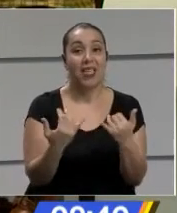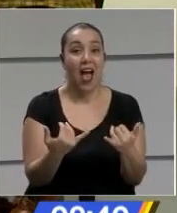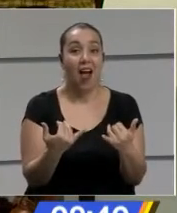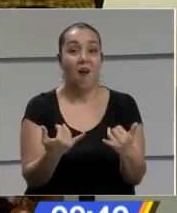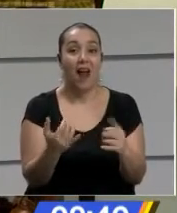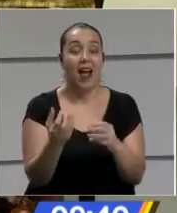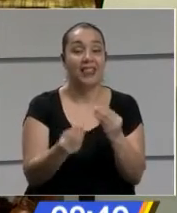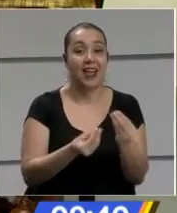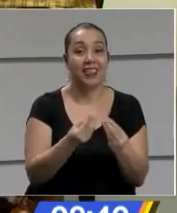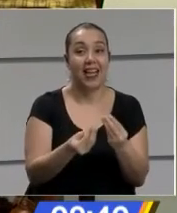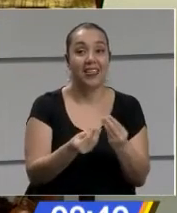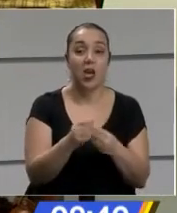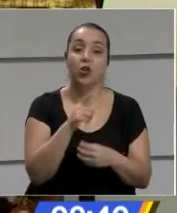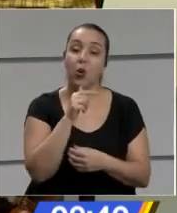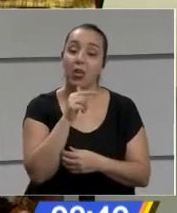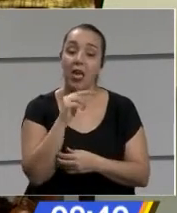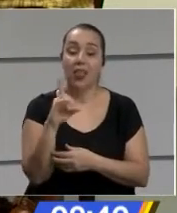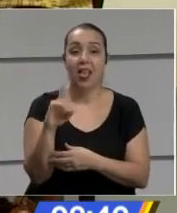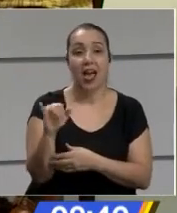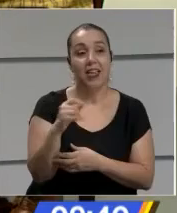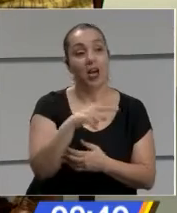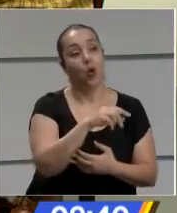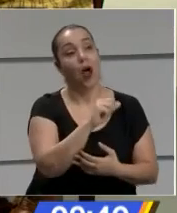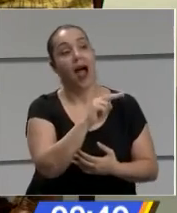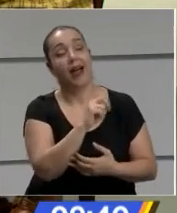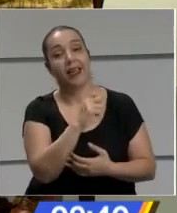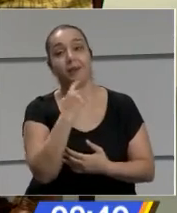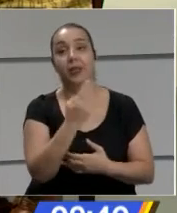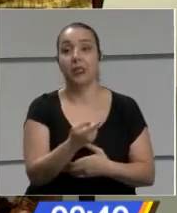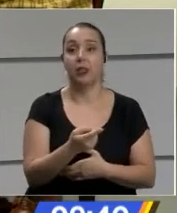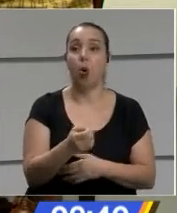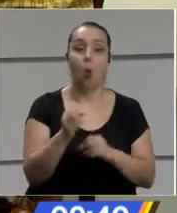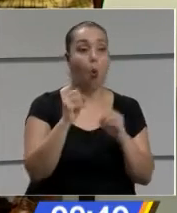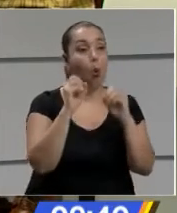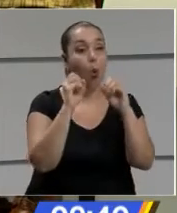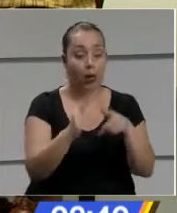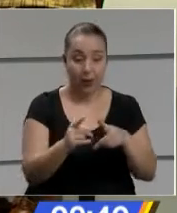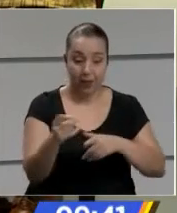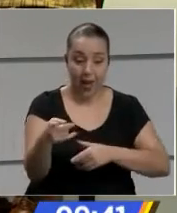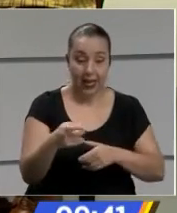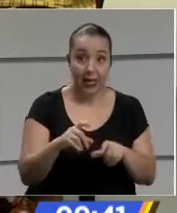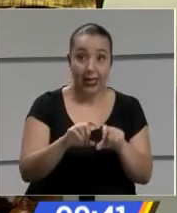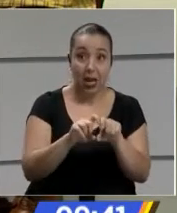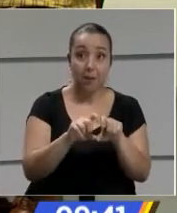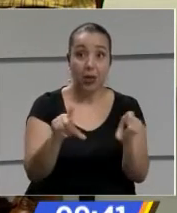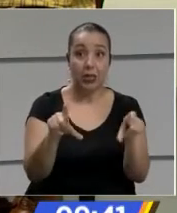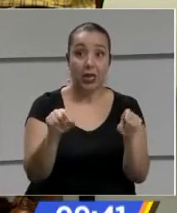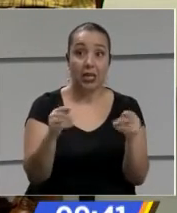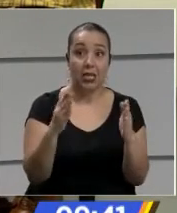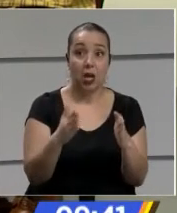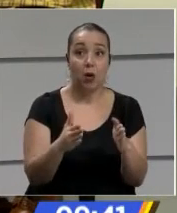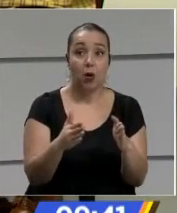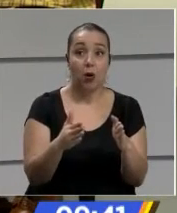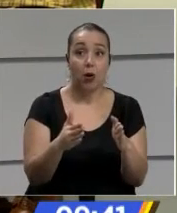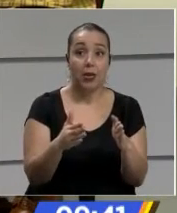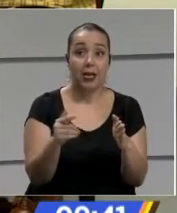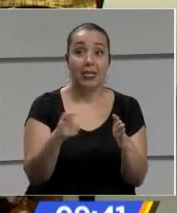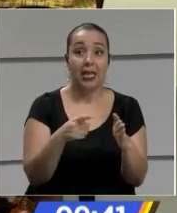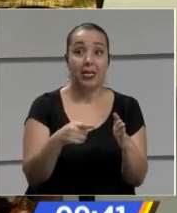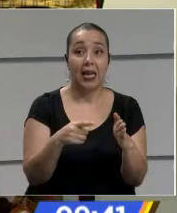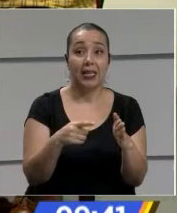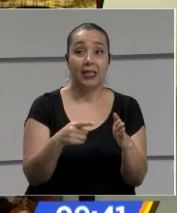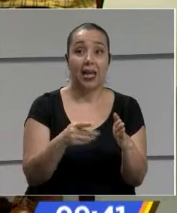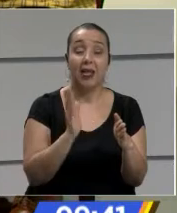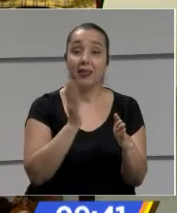haciendo con Daira y con Ani. ¿Qué tenemos acá? Muy bien, un rollo de lo que queda de la servilleta